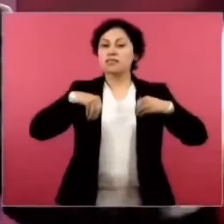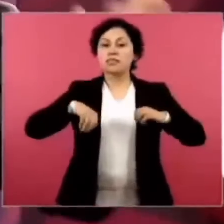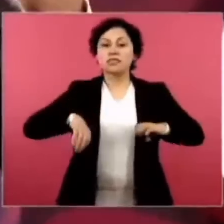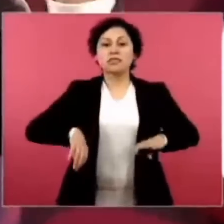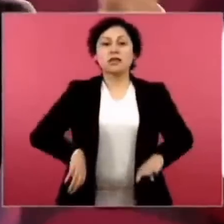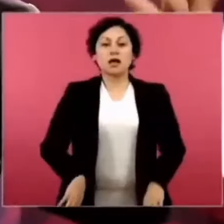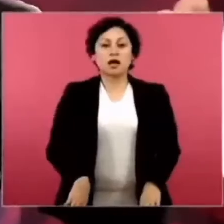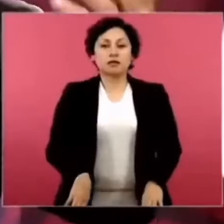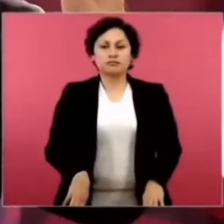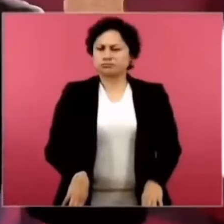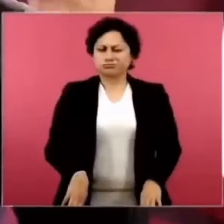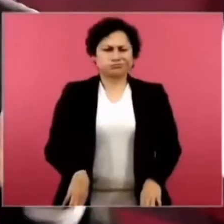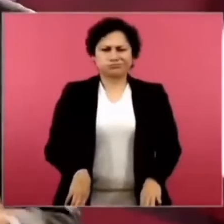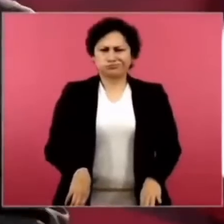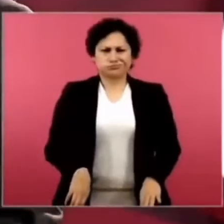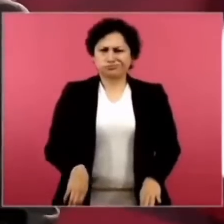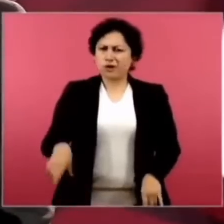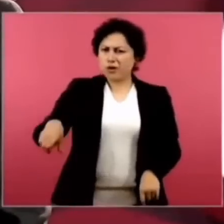pues ahorramos mucho